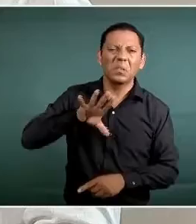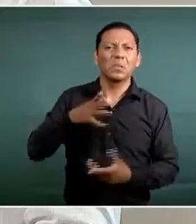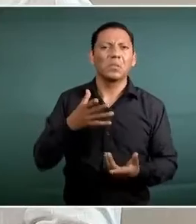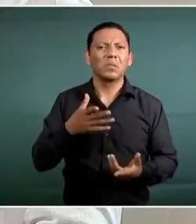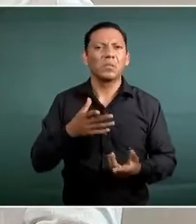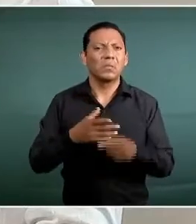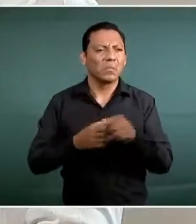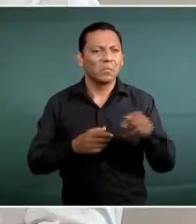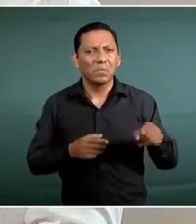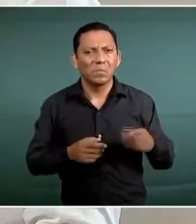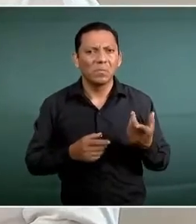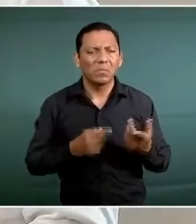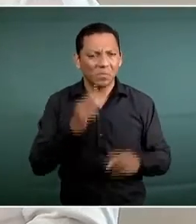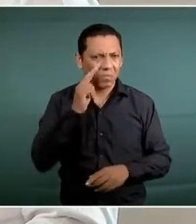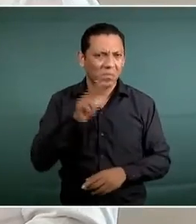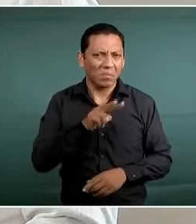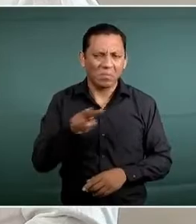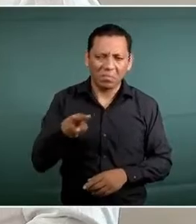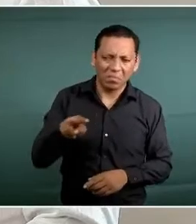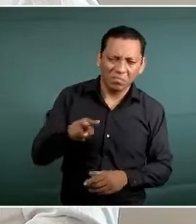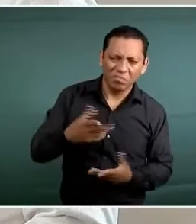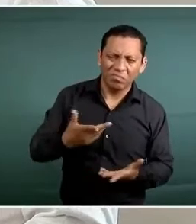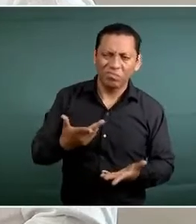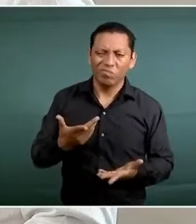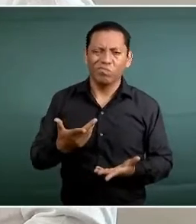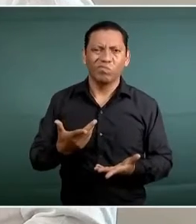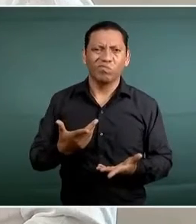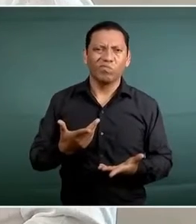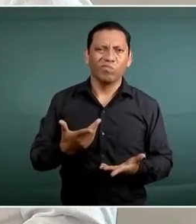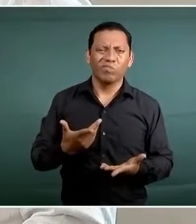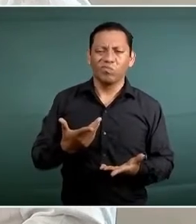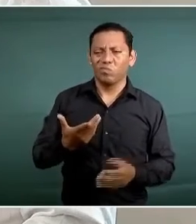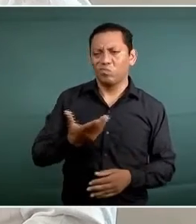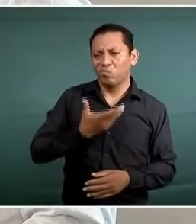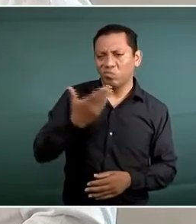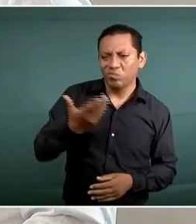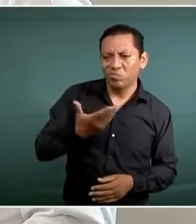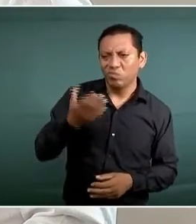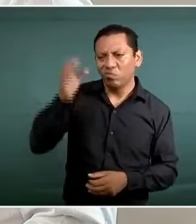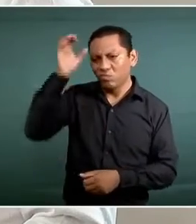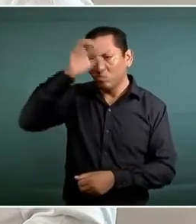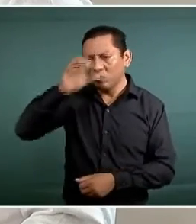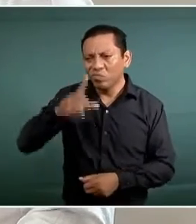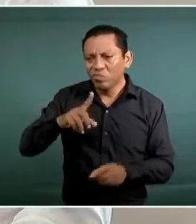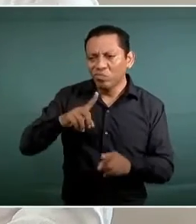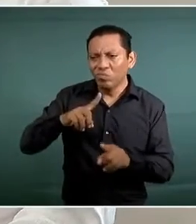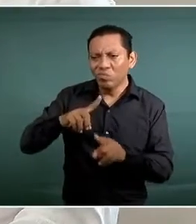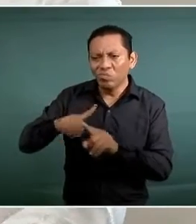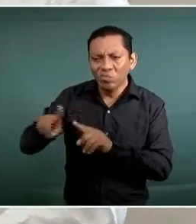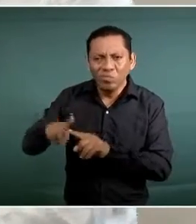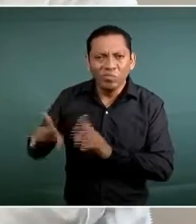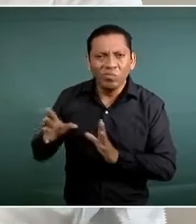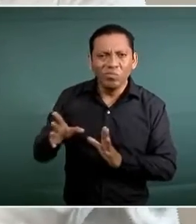que ven nuestras culturas como